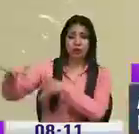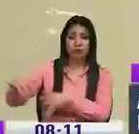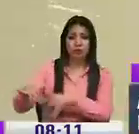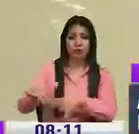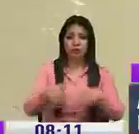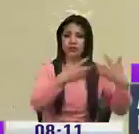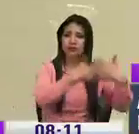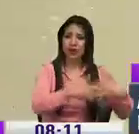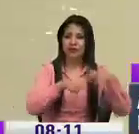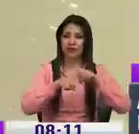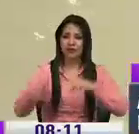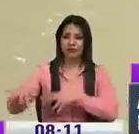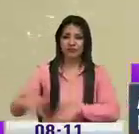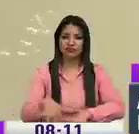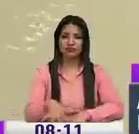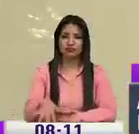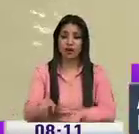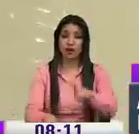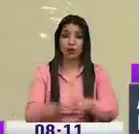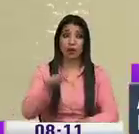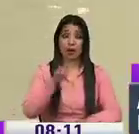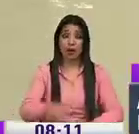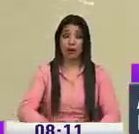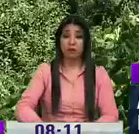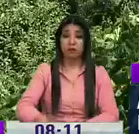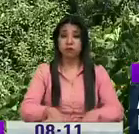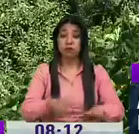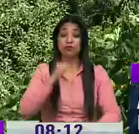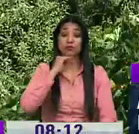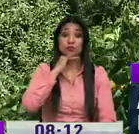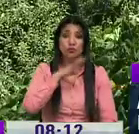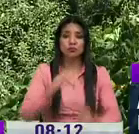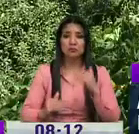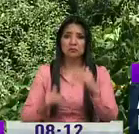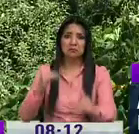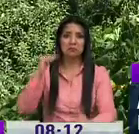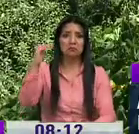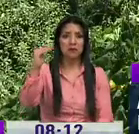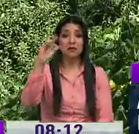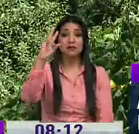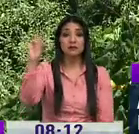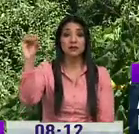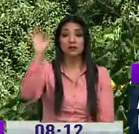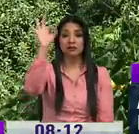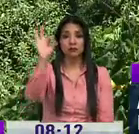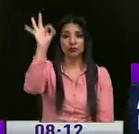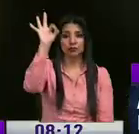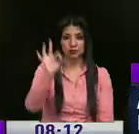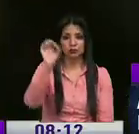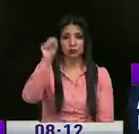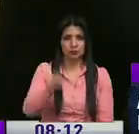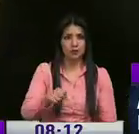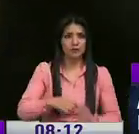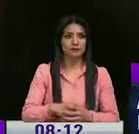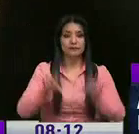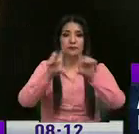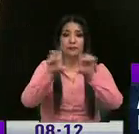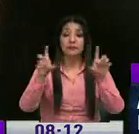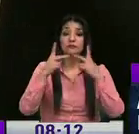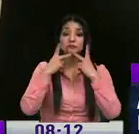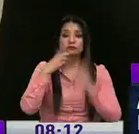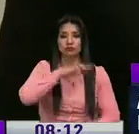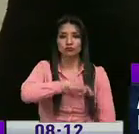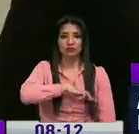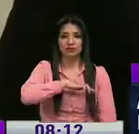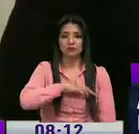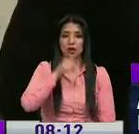que en varias temporadas los niveles de contaminación asciendan en casi un 70%. Con un proyecto, la empresa pública metropolitana de agua